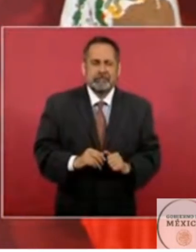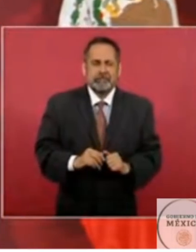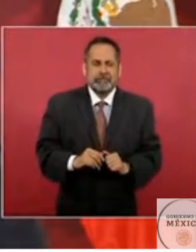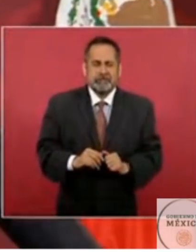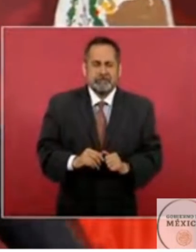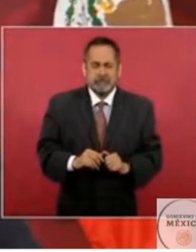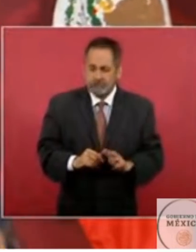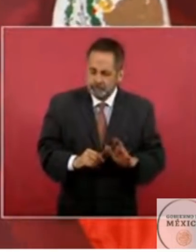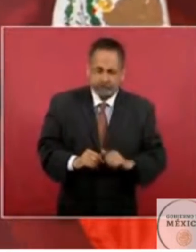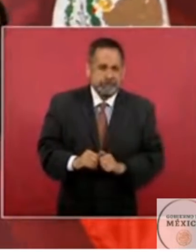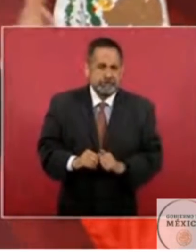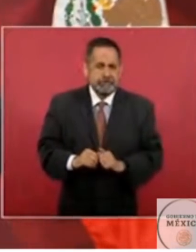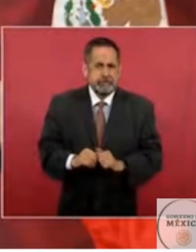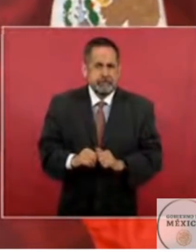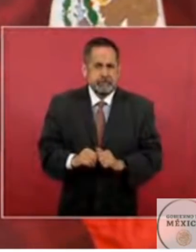Bueno,